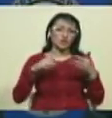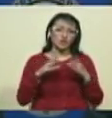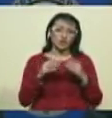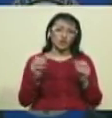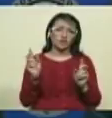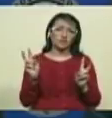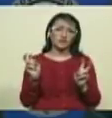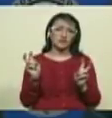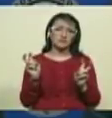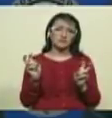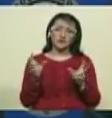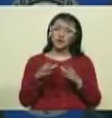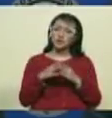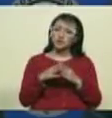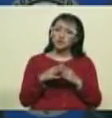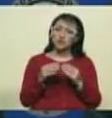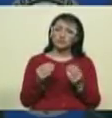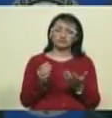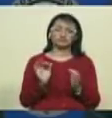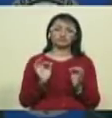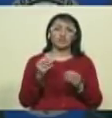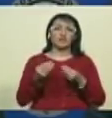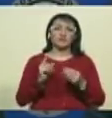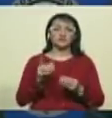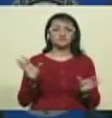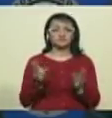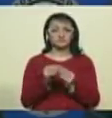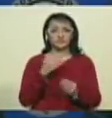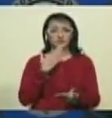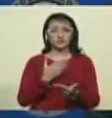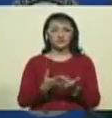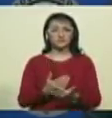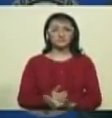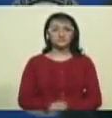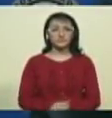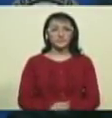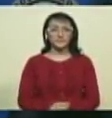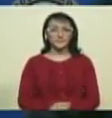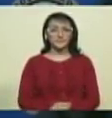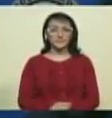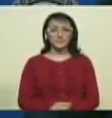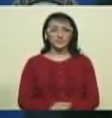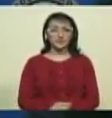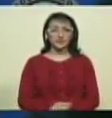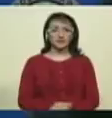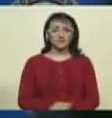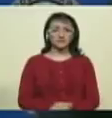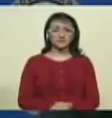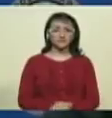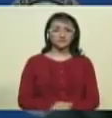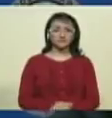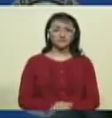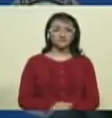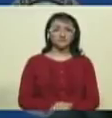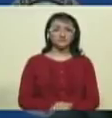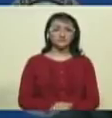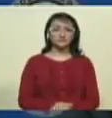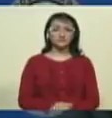en todos los sectores, cuando corresponda. Muchas gracias. Jorge Gestoso, Telesur.